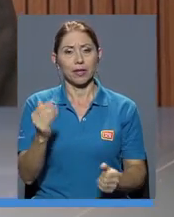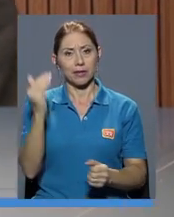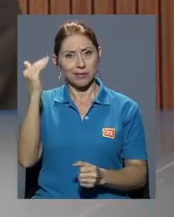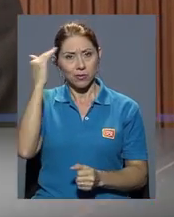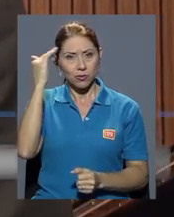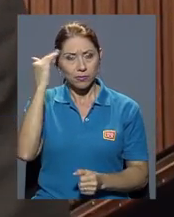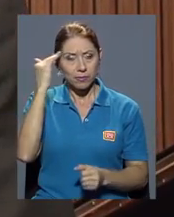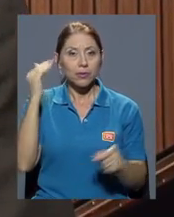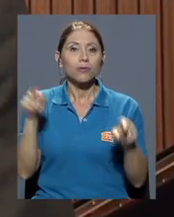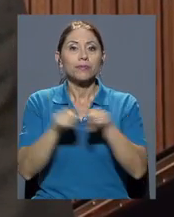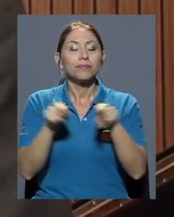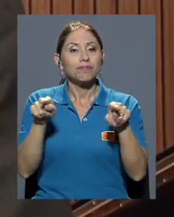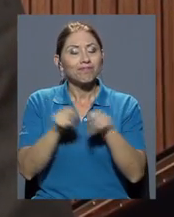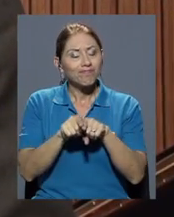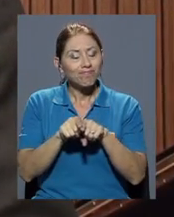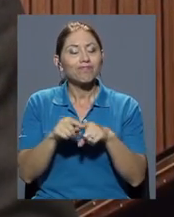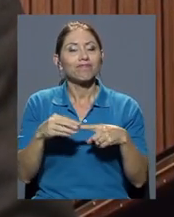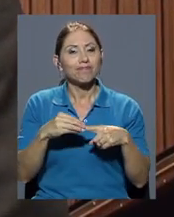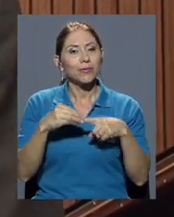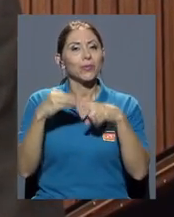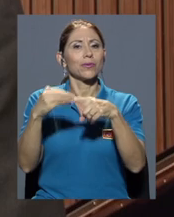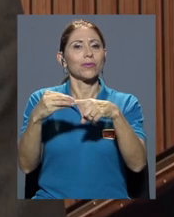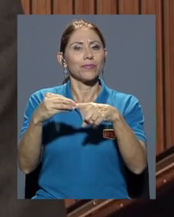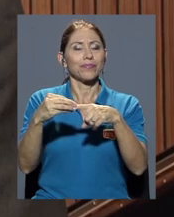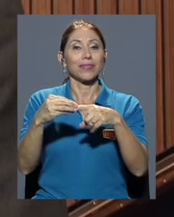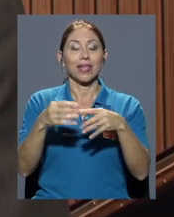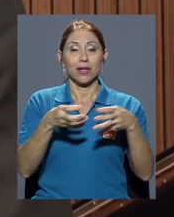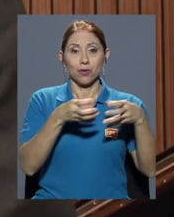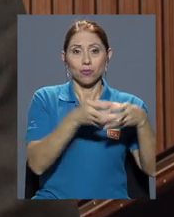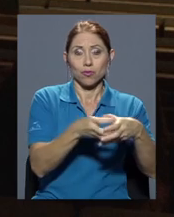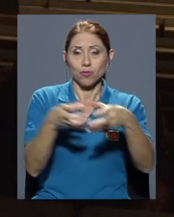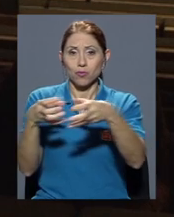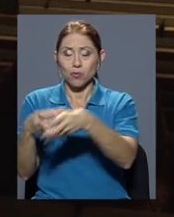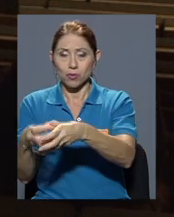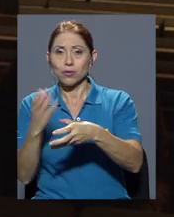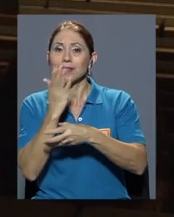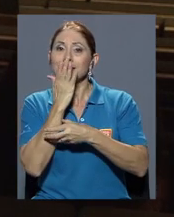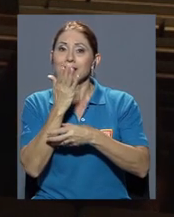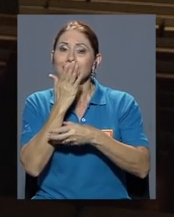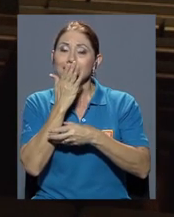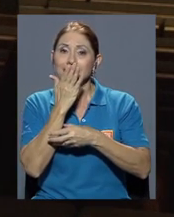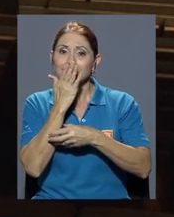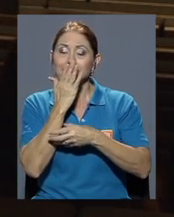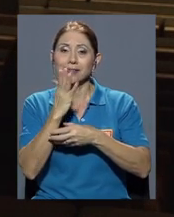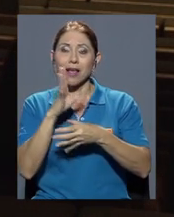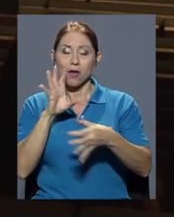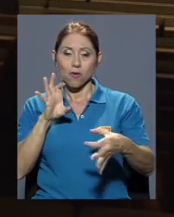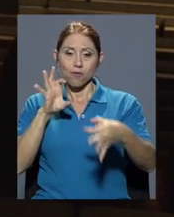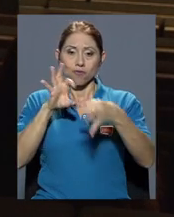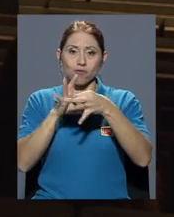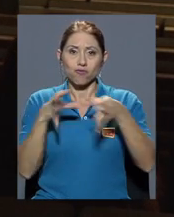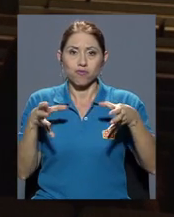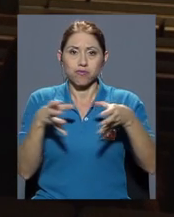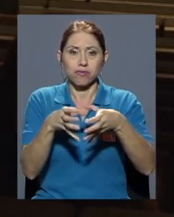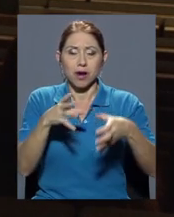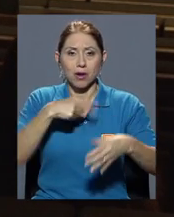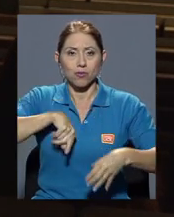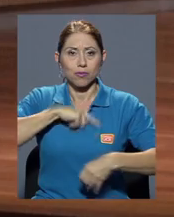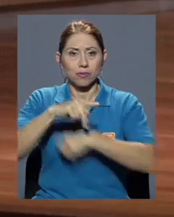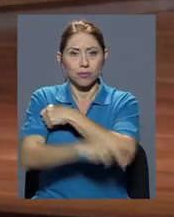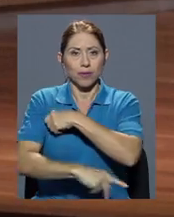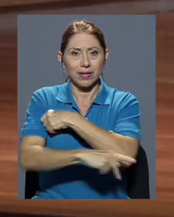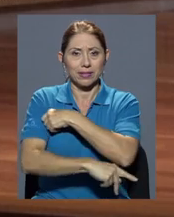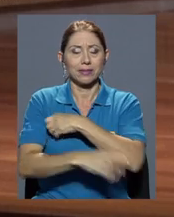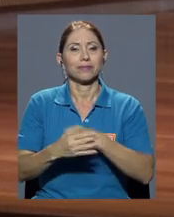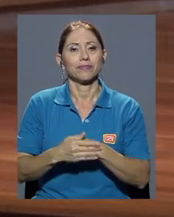conocimiento, sino sobre todo en la integración de los pueblos indígenas a nuestro país.